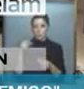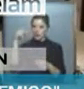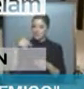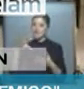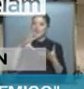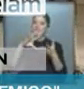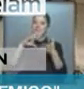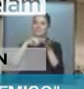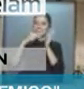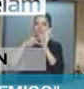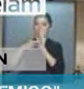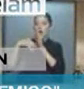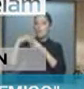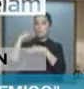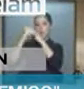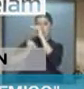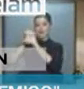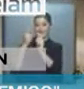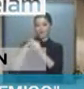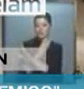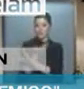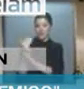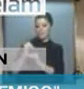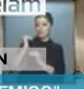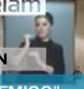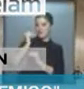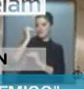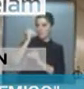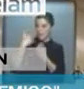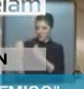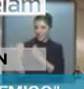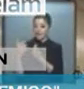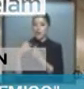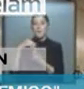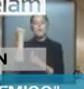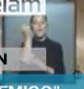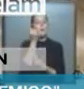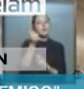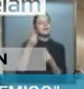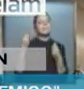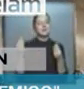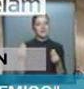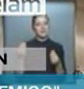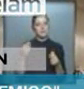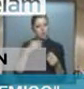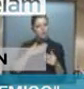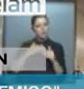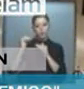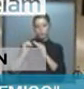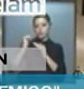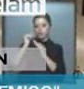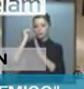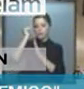movilidad social ascendente. Lo que es importante es saber qué es lo que te permite subir los peldaños